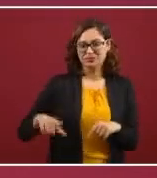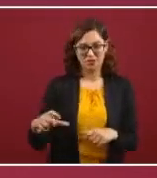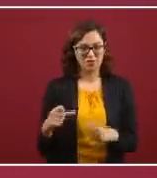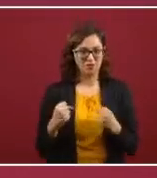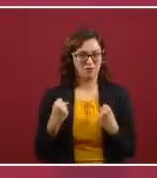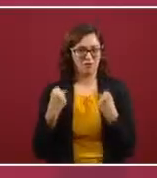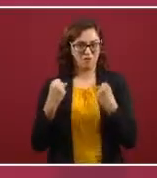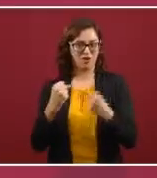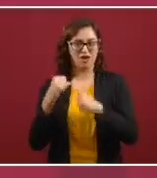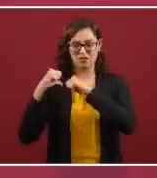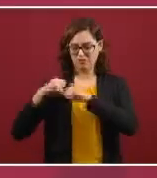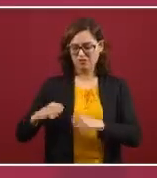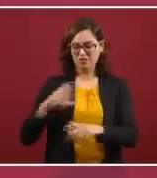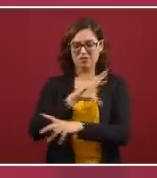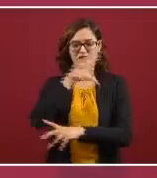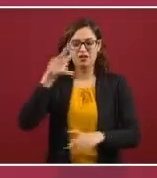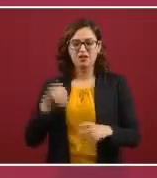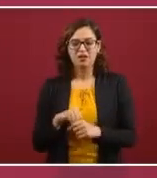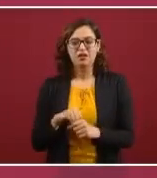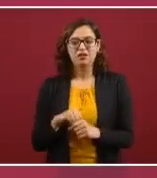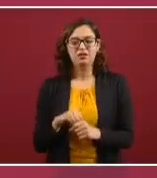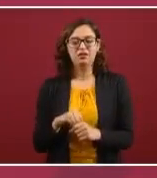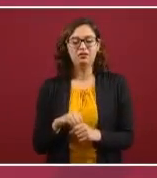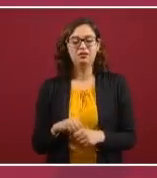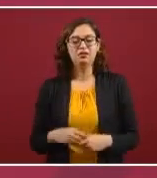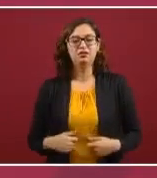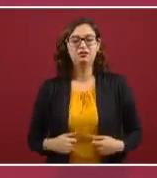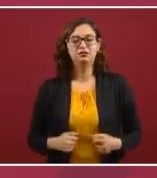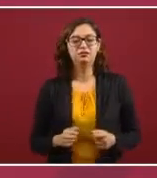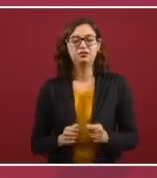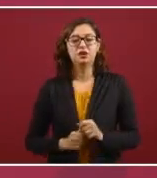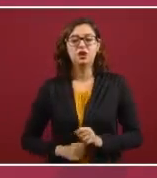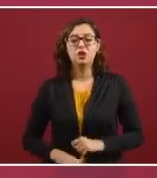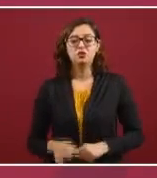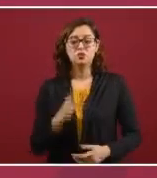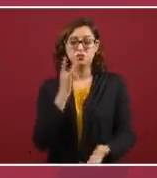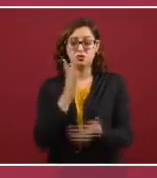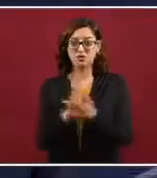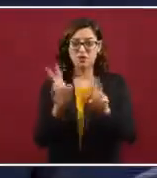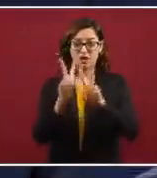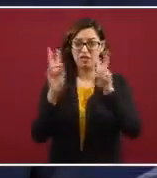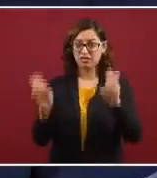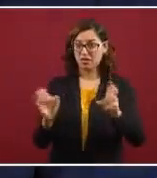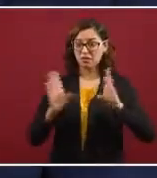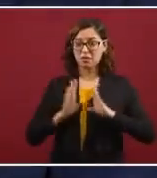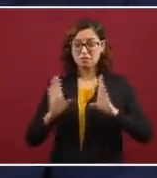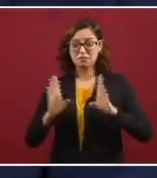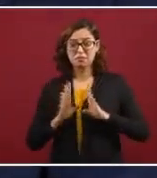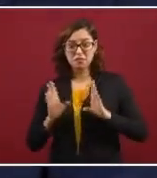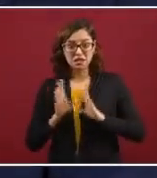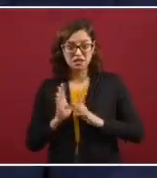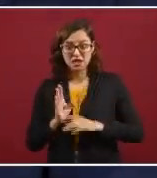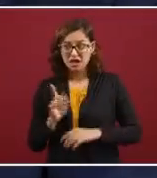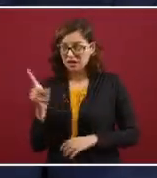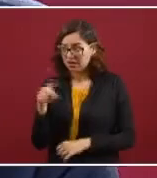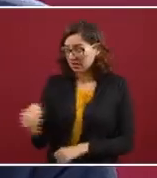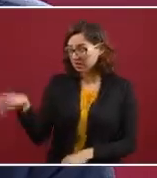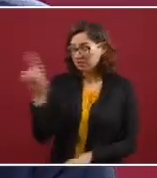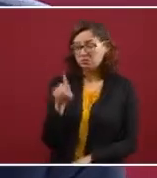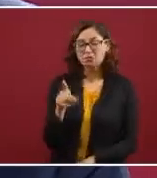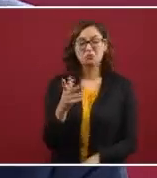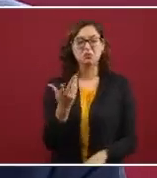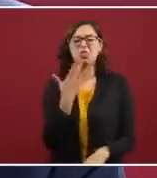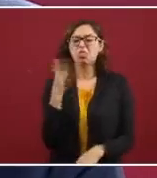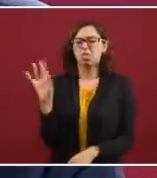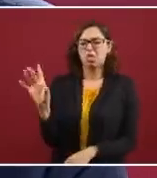porque no es nada más lo militar, que tampoco es despreciable, pero